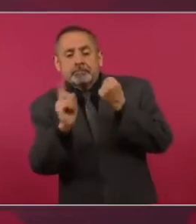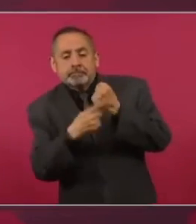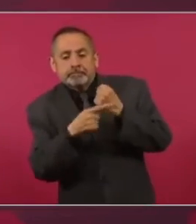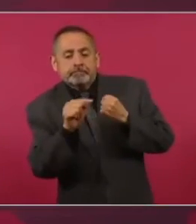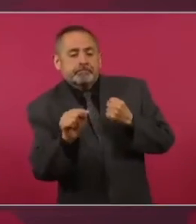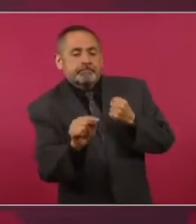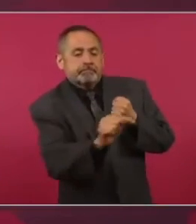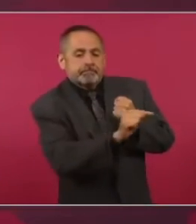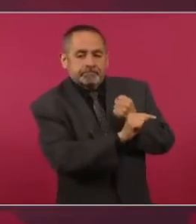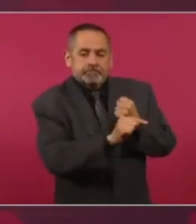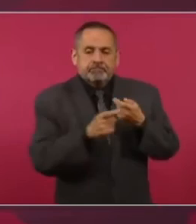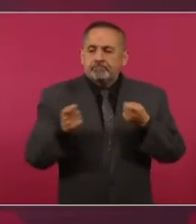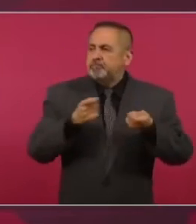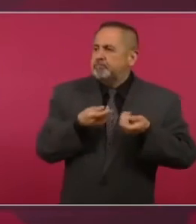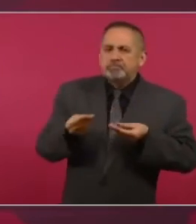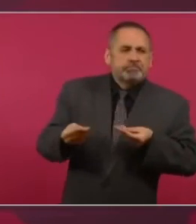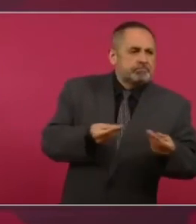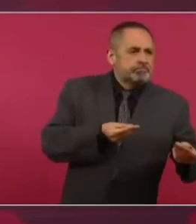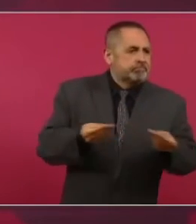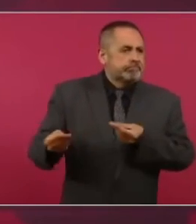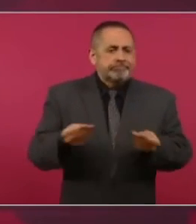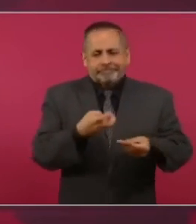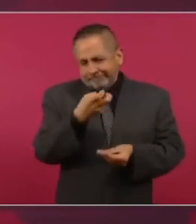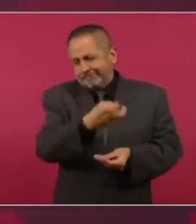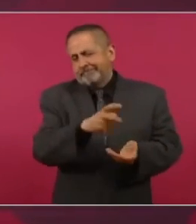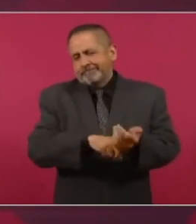eso. ¿Sí?